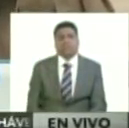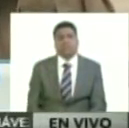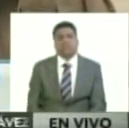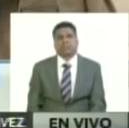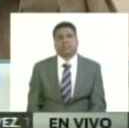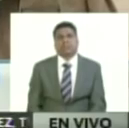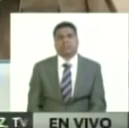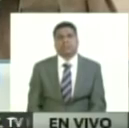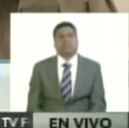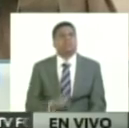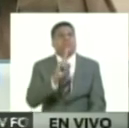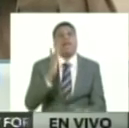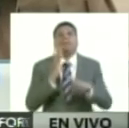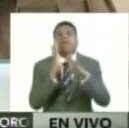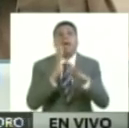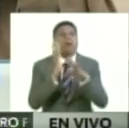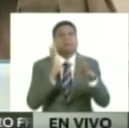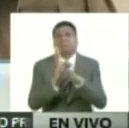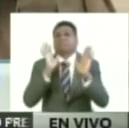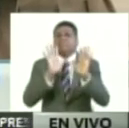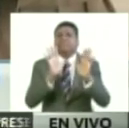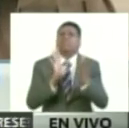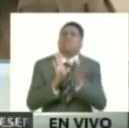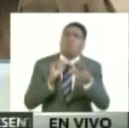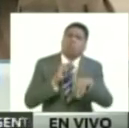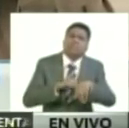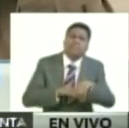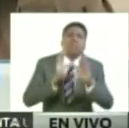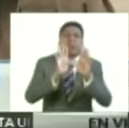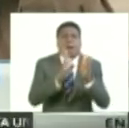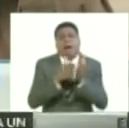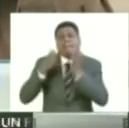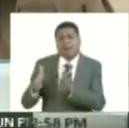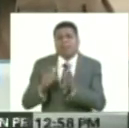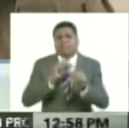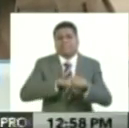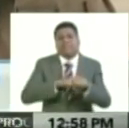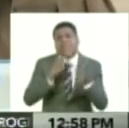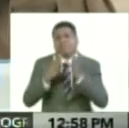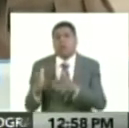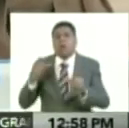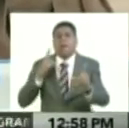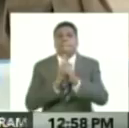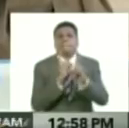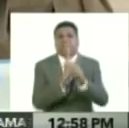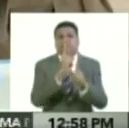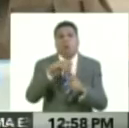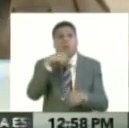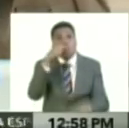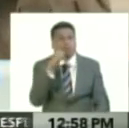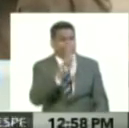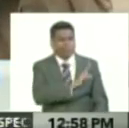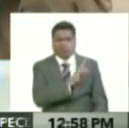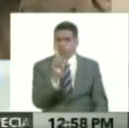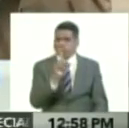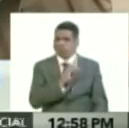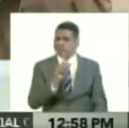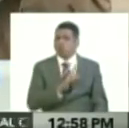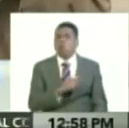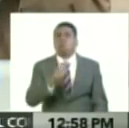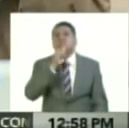Después no pidan taima, después no estén diciendo que no, que los perseguidos políticos, nada de eso. Quien